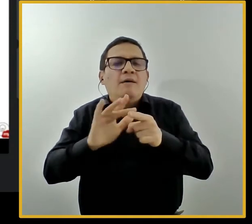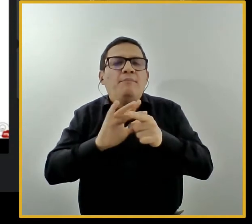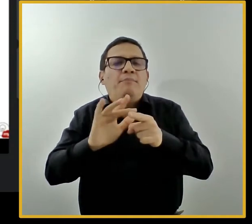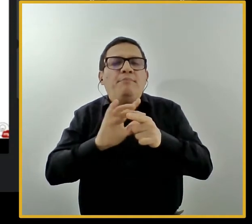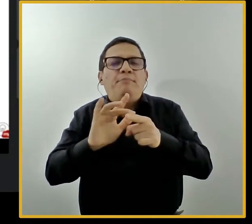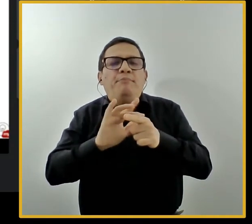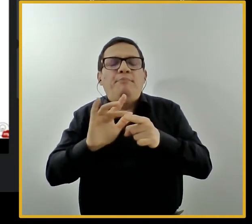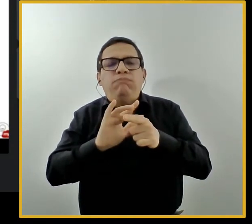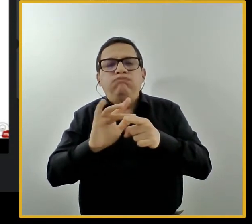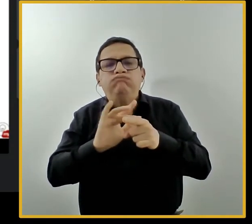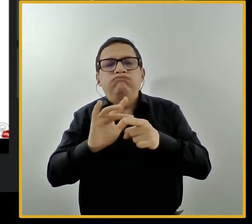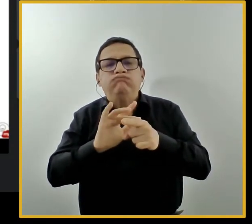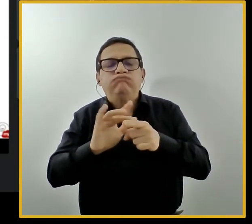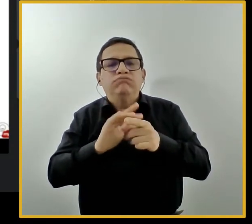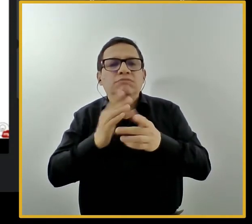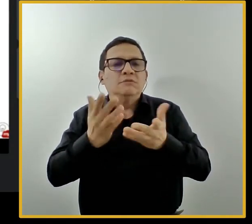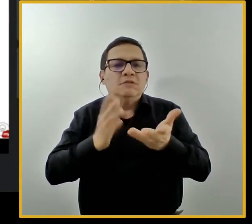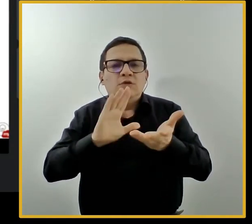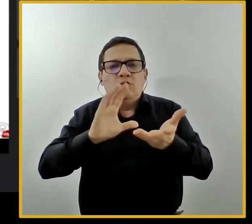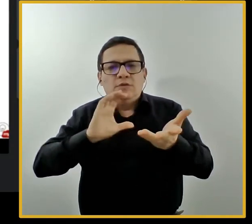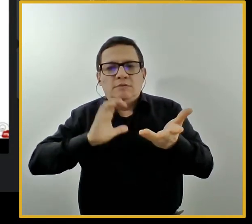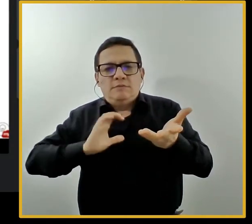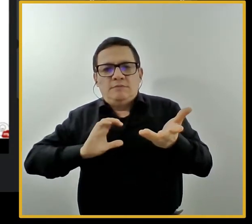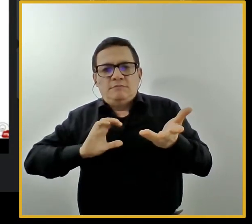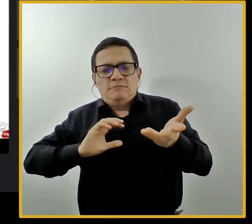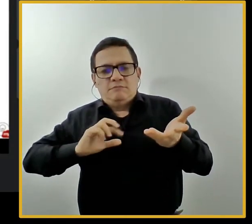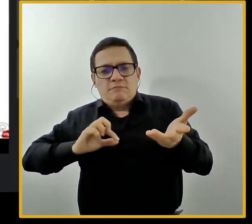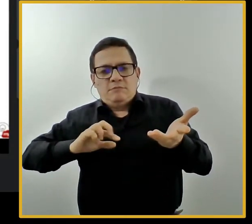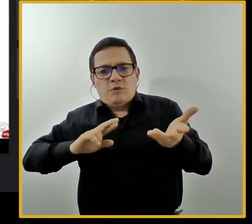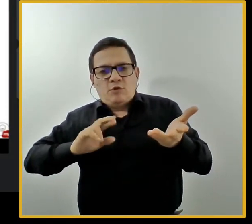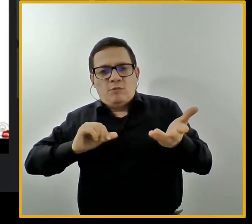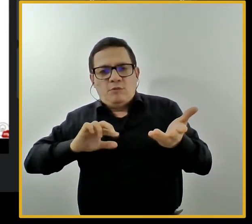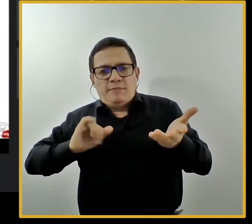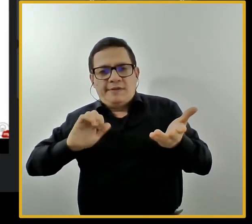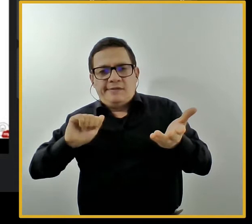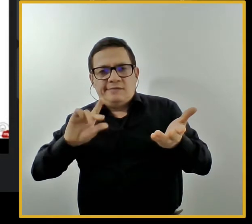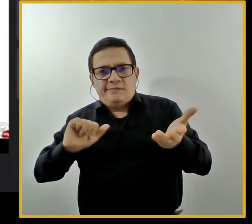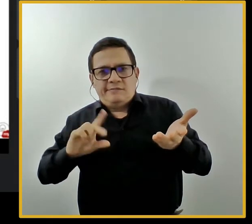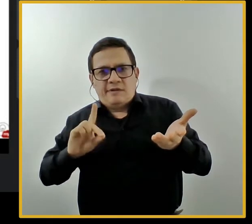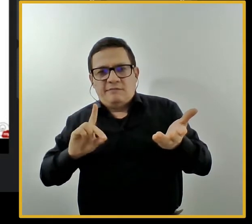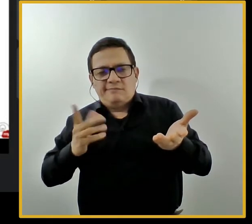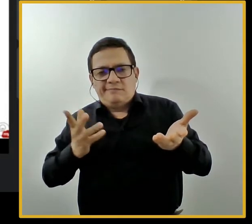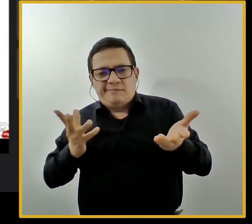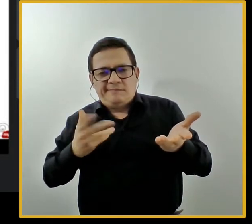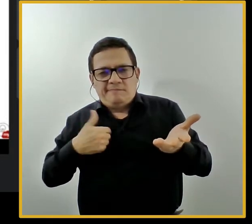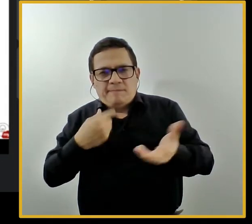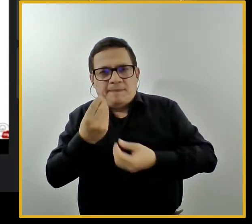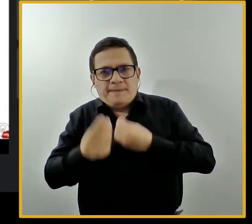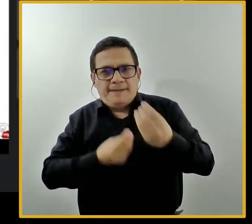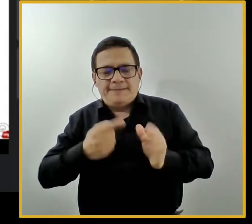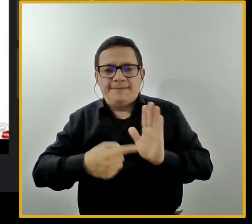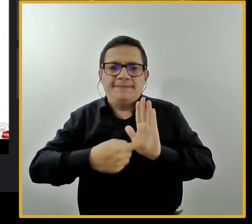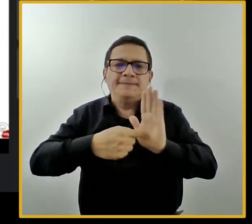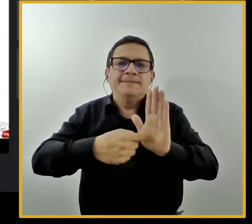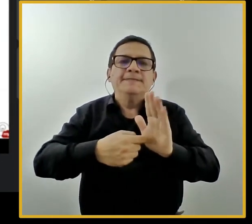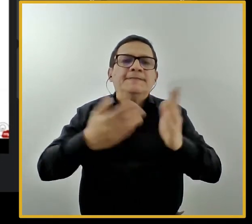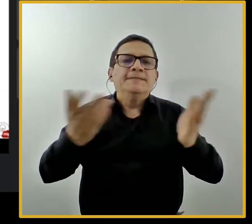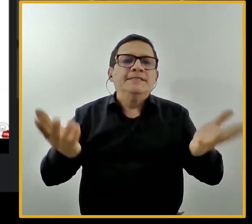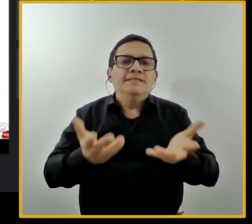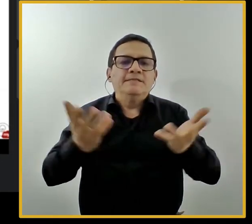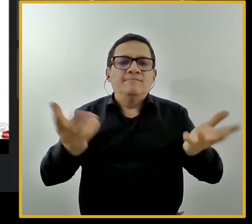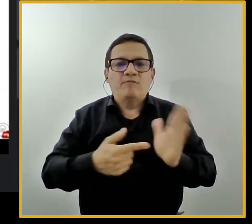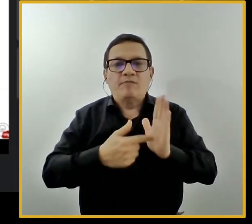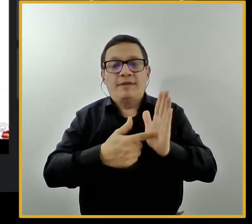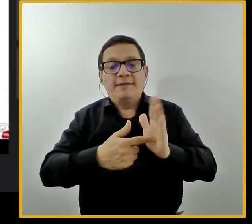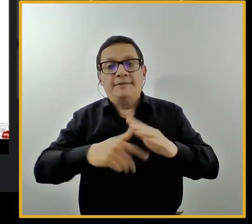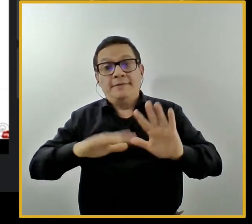aplicando esa propiedad, entonces yo puedo tener lo siguiente, ¿no? Yo puedo tener que allí